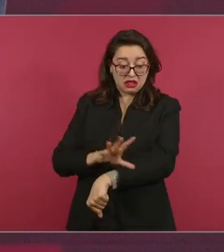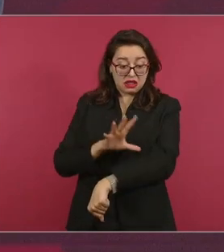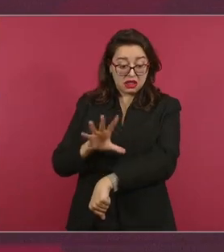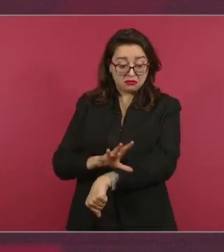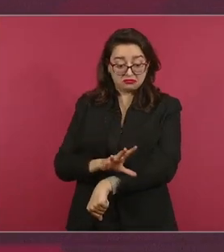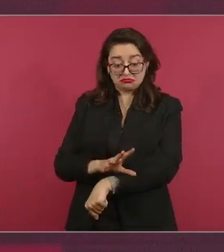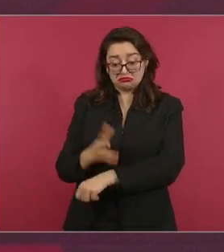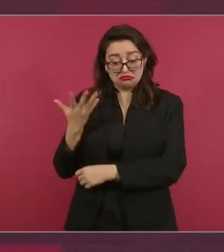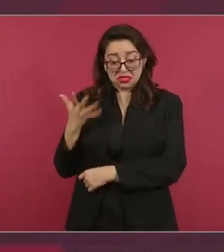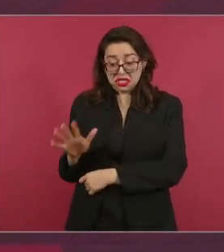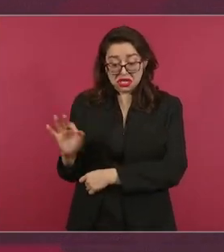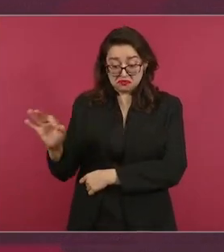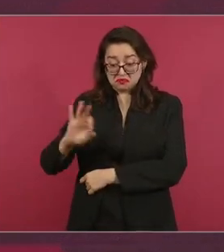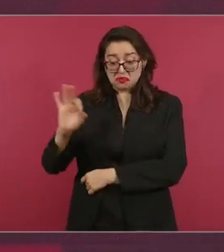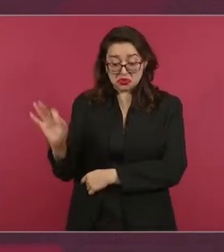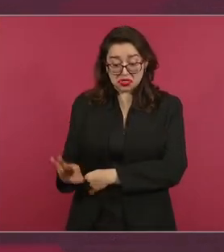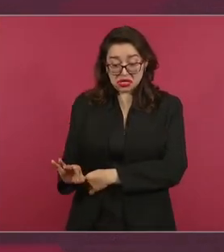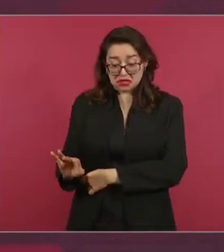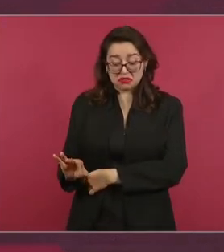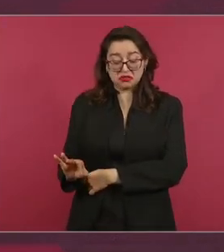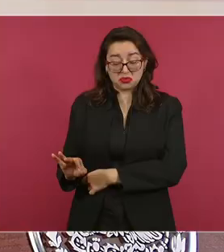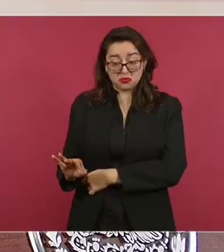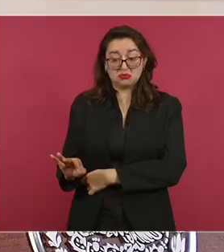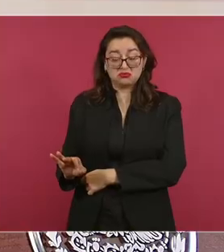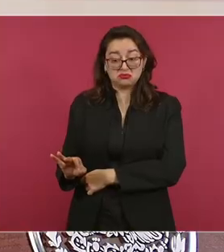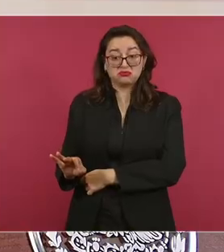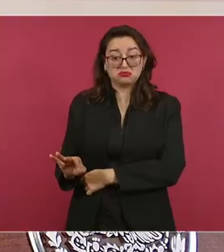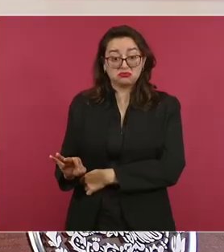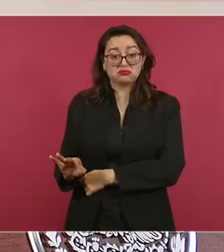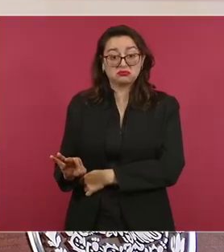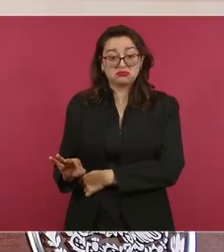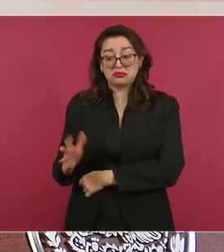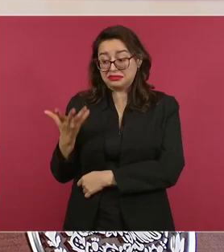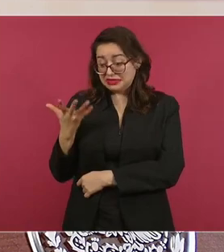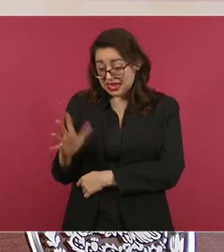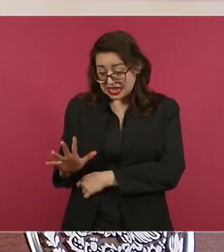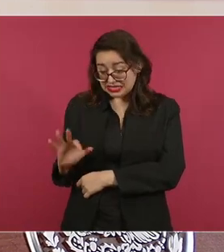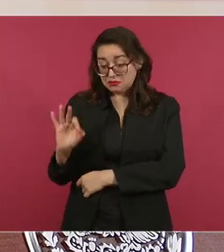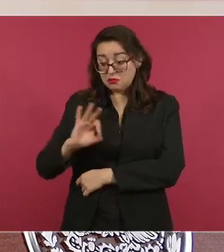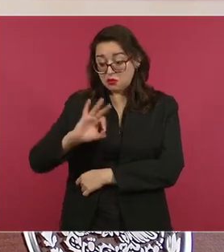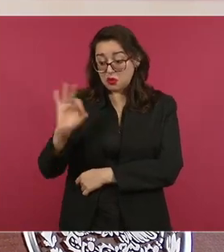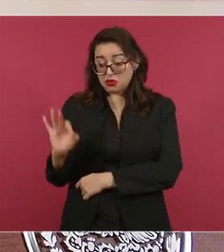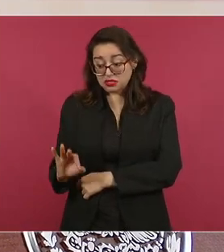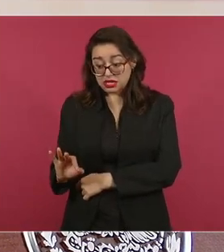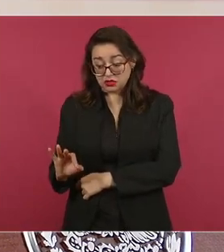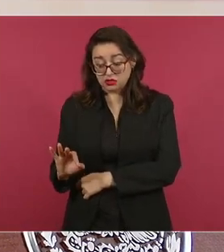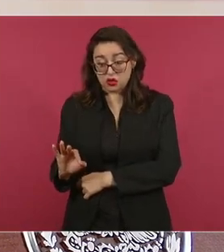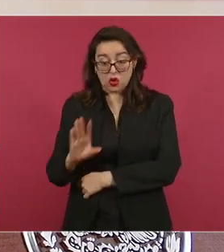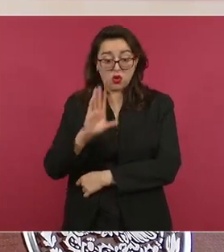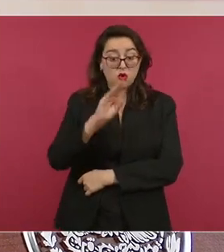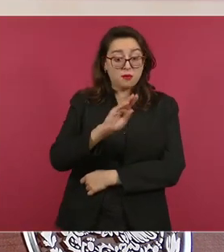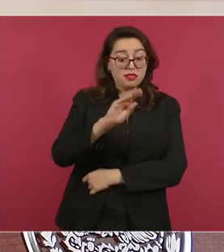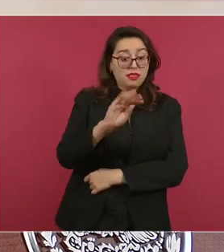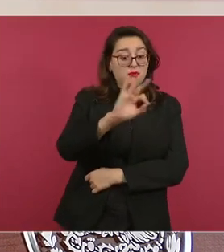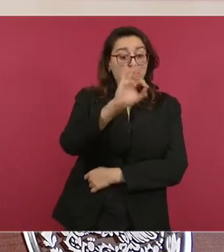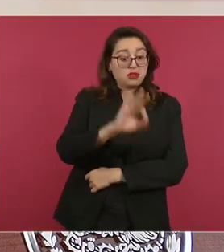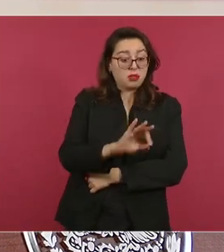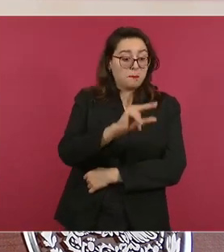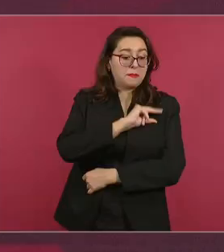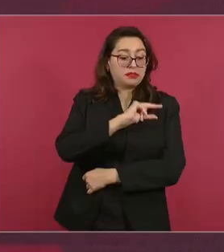cuando mucho, el 10% de la energía eléctrica que consume el país y el 90% las